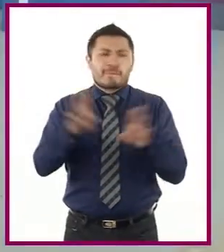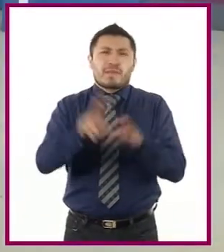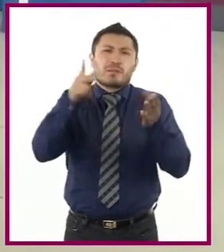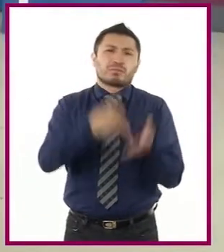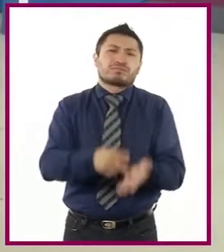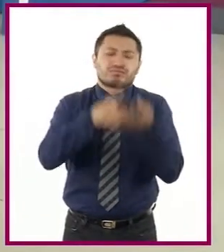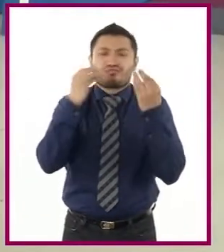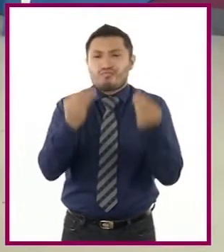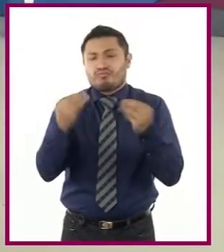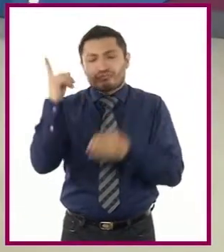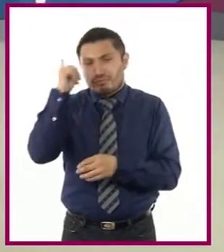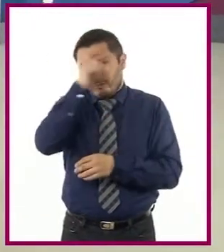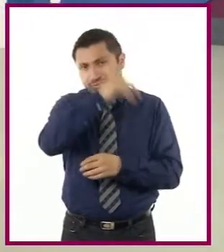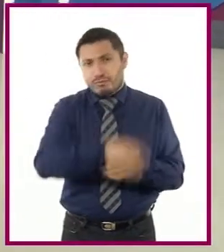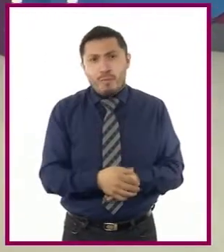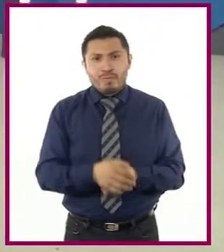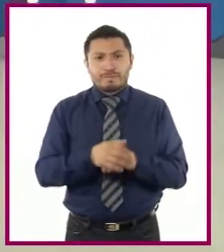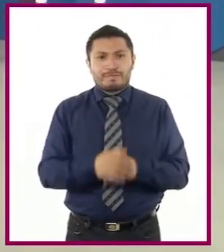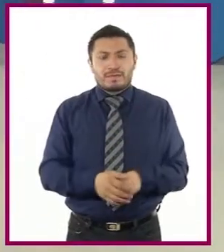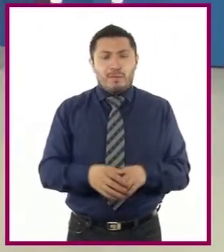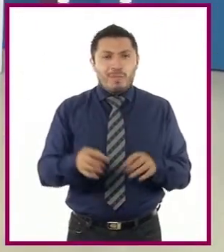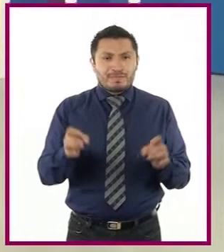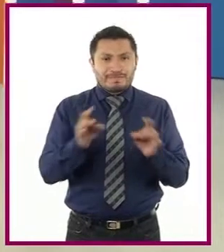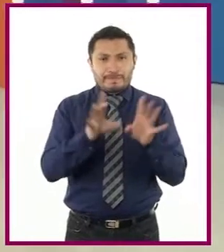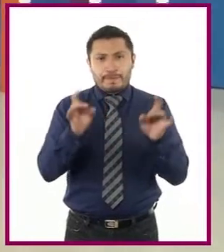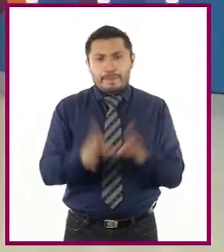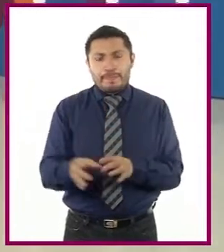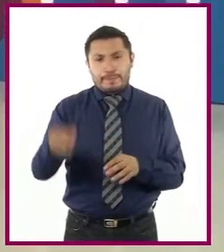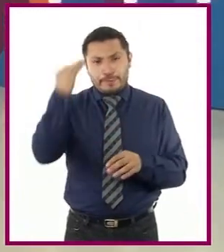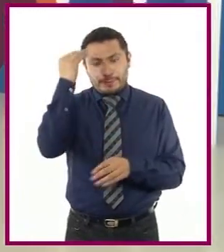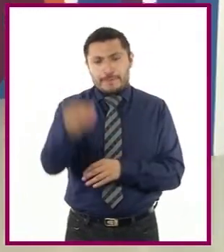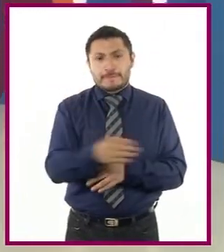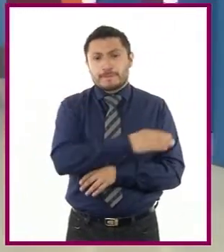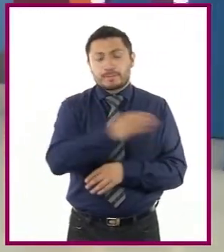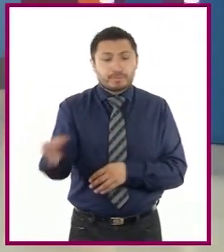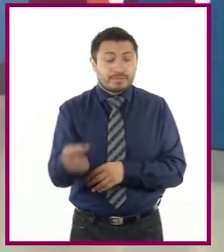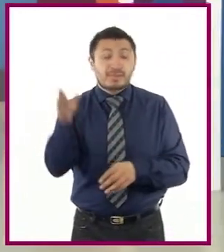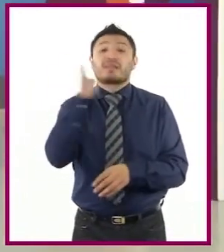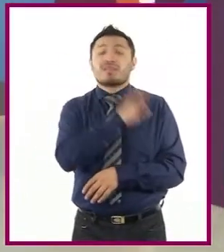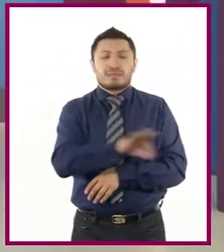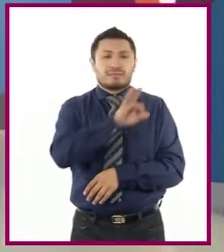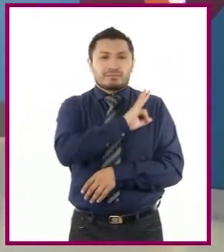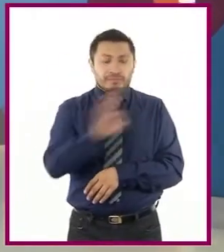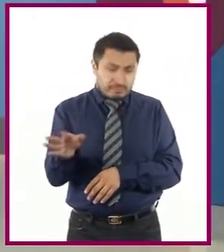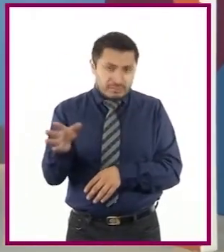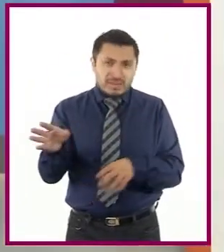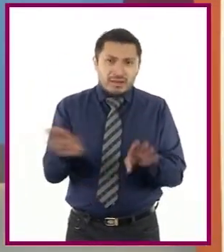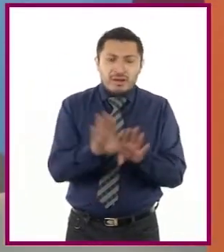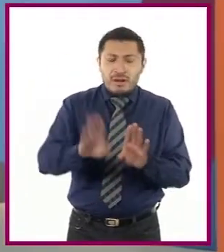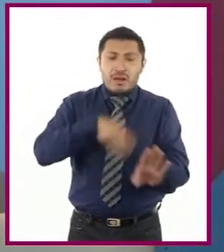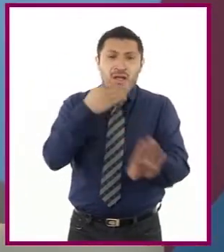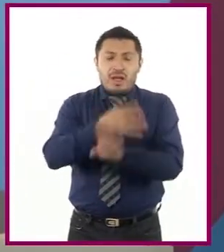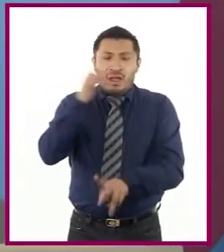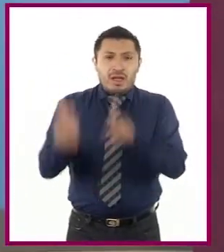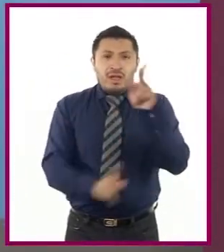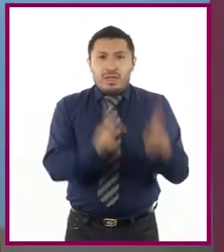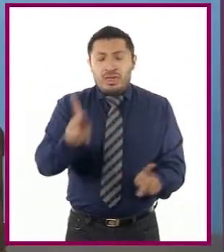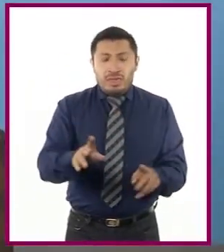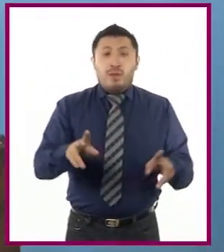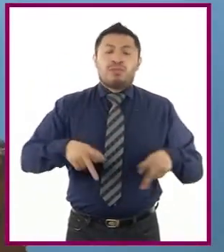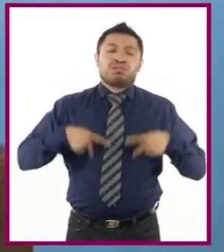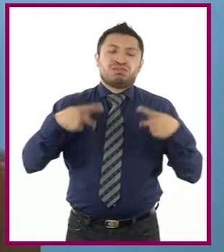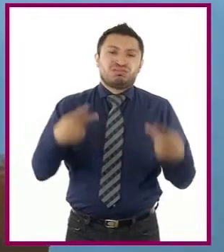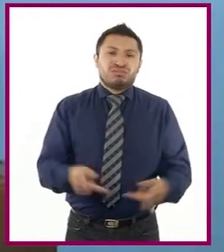carga. Los resultados de un ciclo agrícola malo podían ser terriblemente perjudiciales si los pueblos, por su